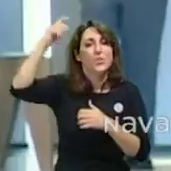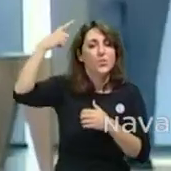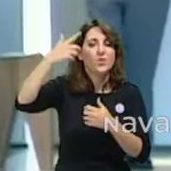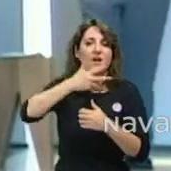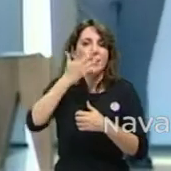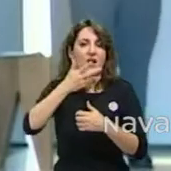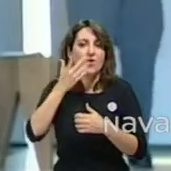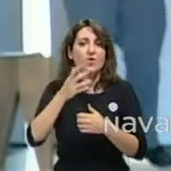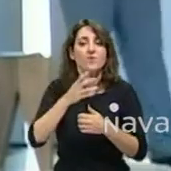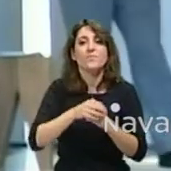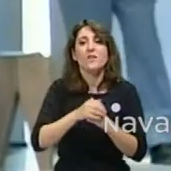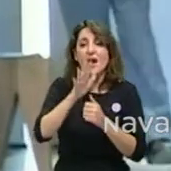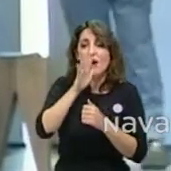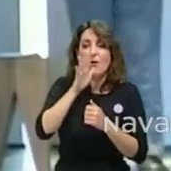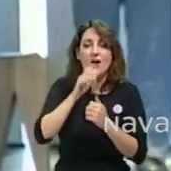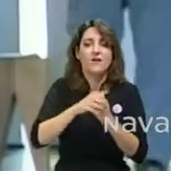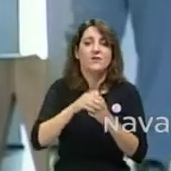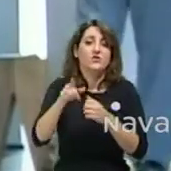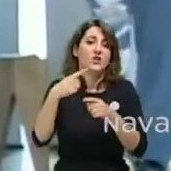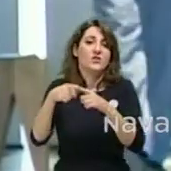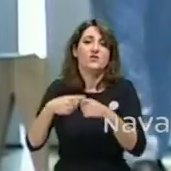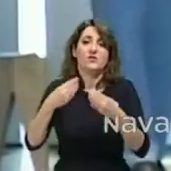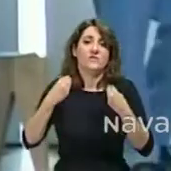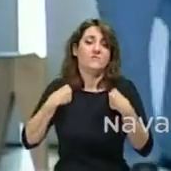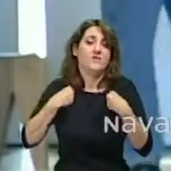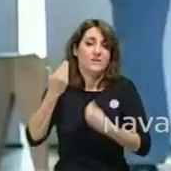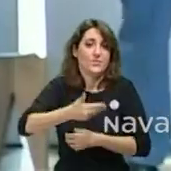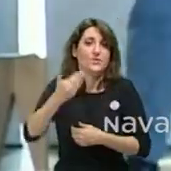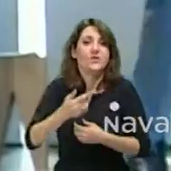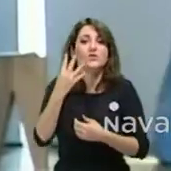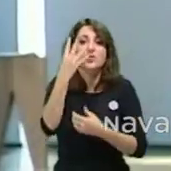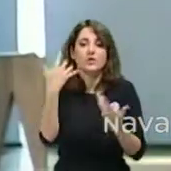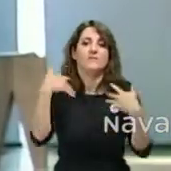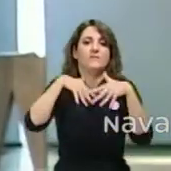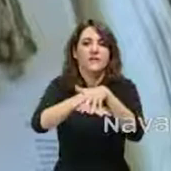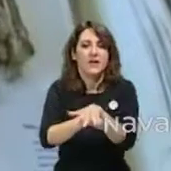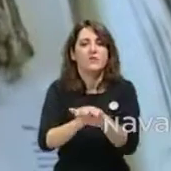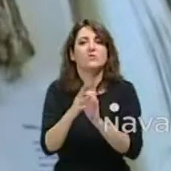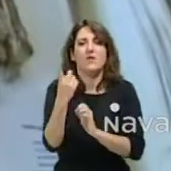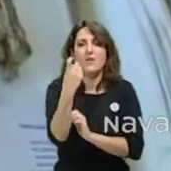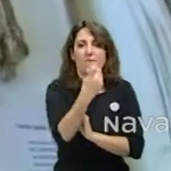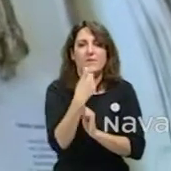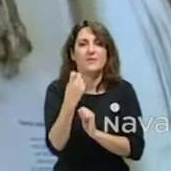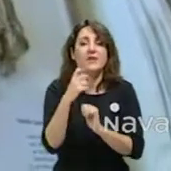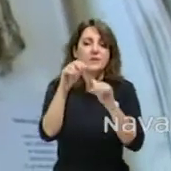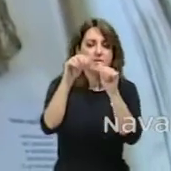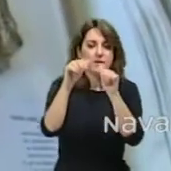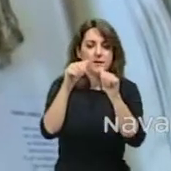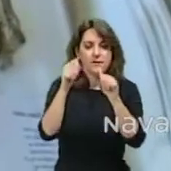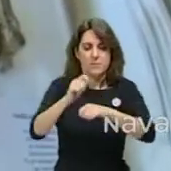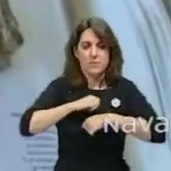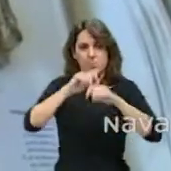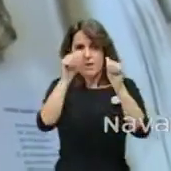los 4 elementos fundamentales de la vida, que también hay que integrarlos en una manera de ser, en una manera de estar, en una